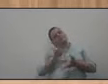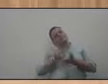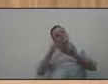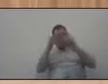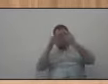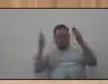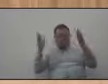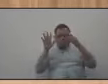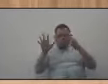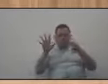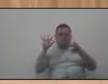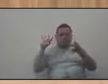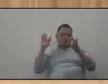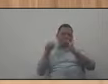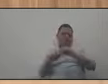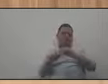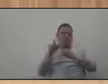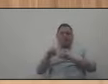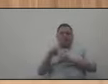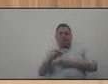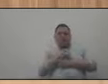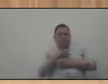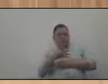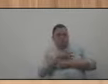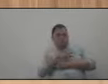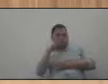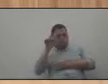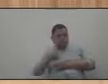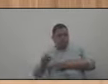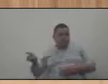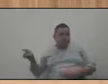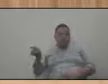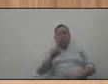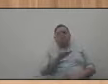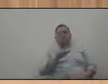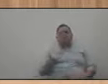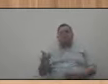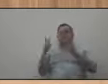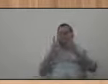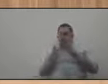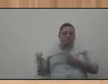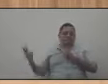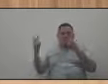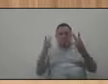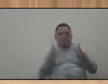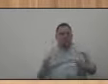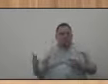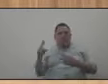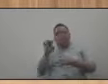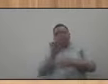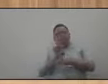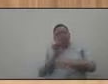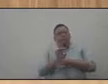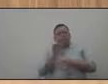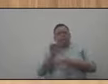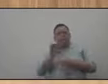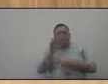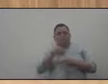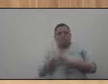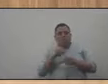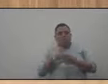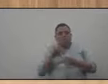de rendición de cuentas, ya que es la oportunidad para que ustedes evidencien los resultados de la entidad de acuerdo con el cumplimiento de